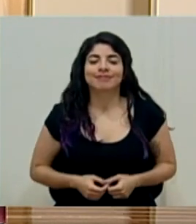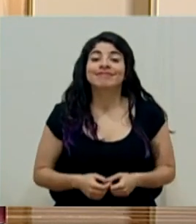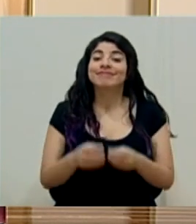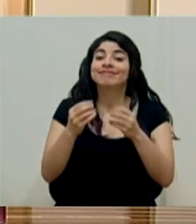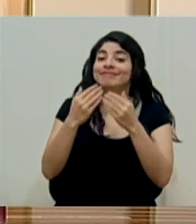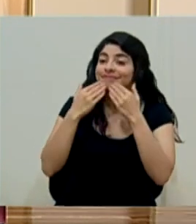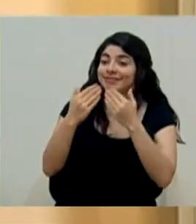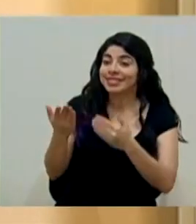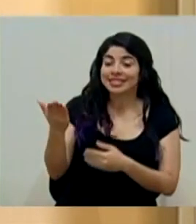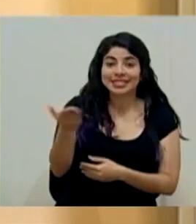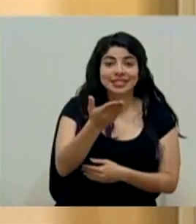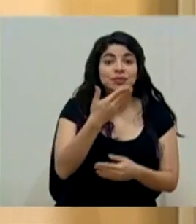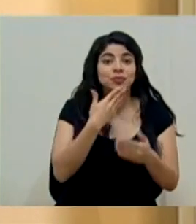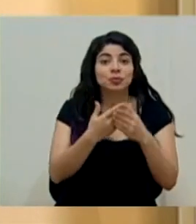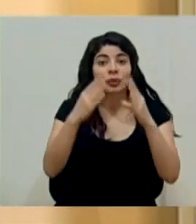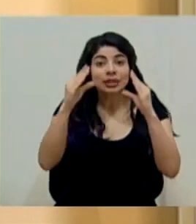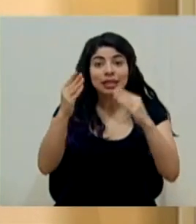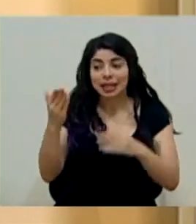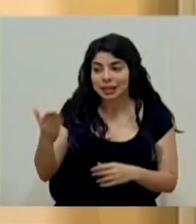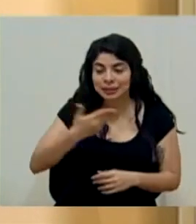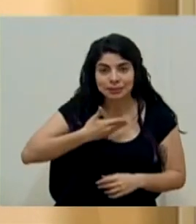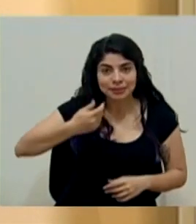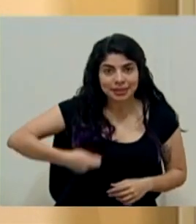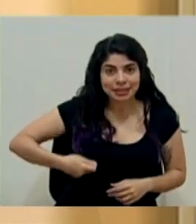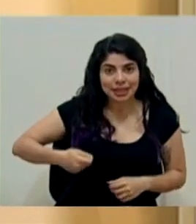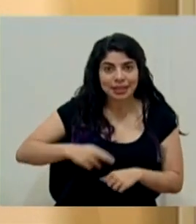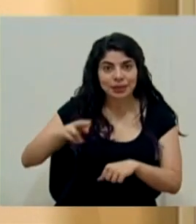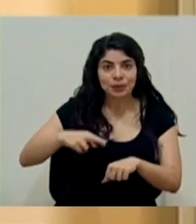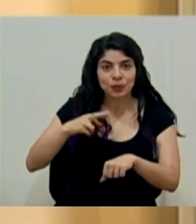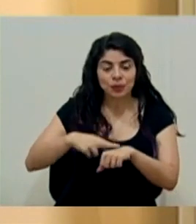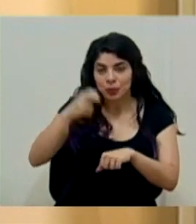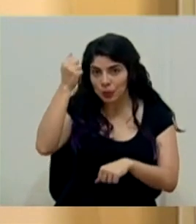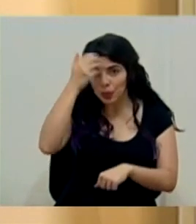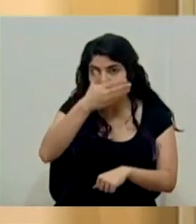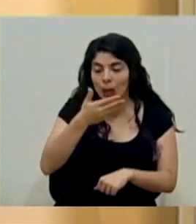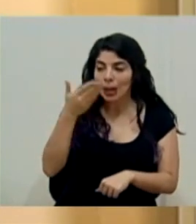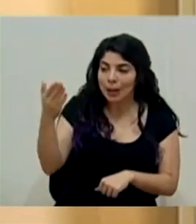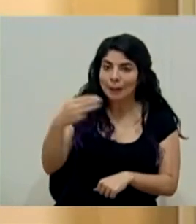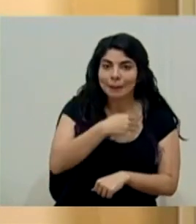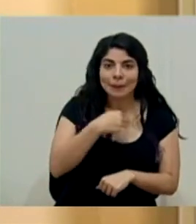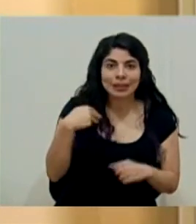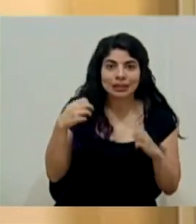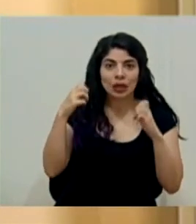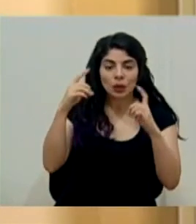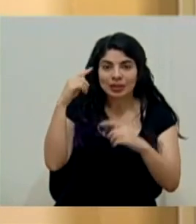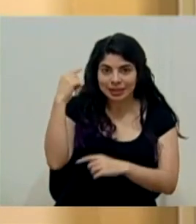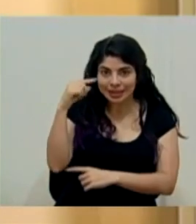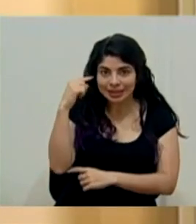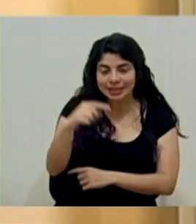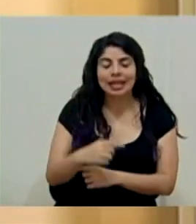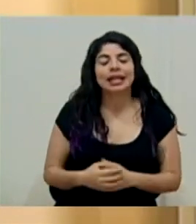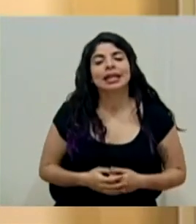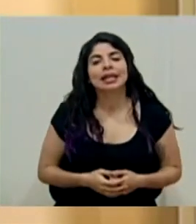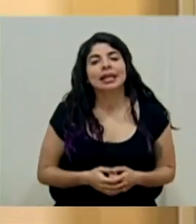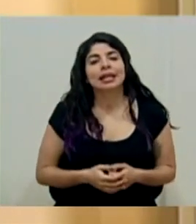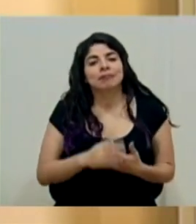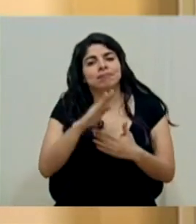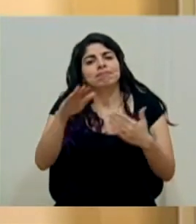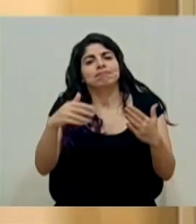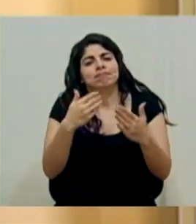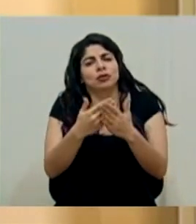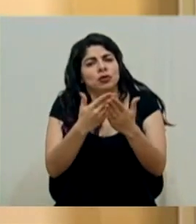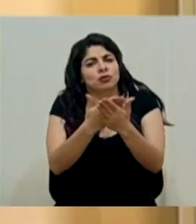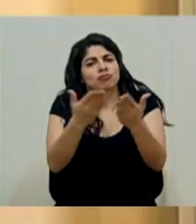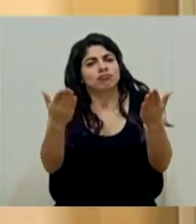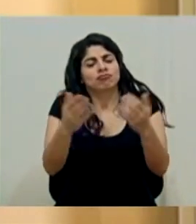Muchas gracias. Muy buenas tardes, señor presidente de la República, don Carlos Alvarado, señora ministra de Educación, doña Giselle Cruz, a todos